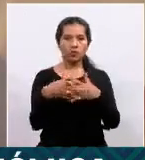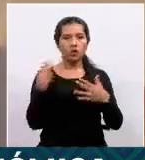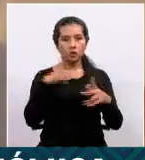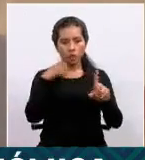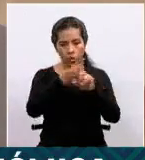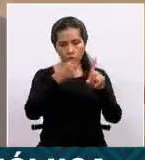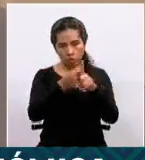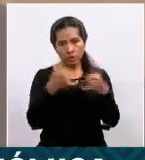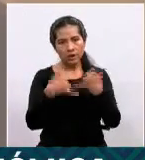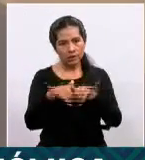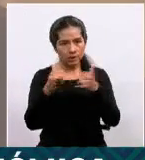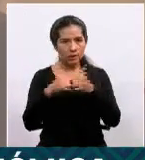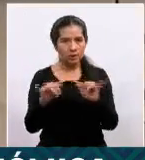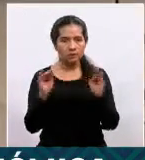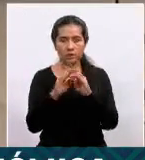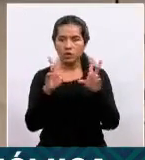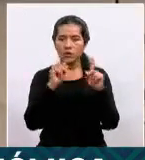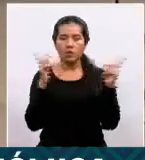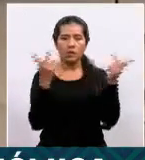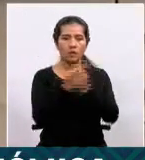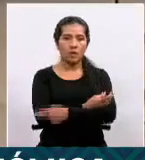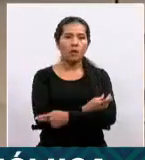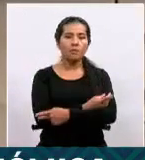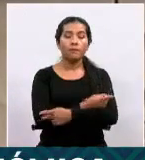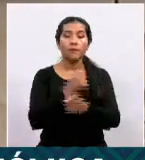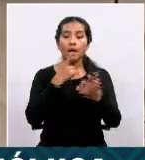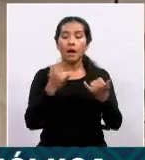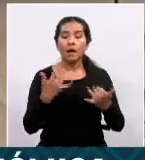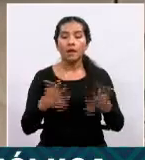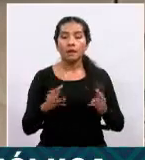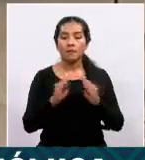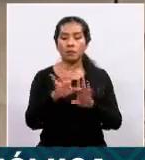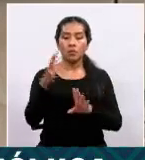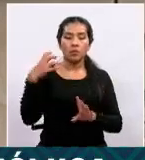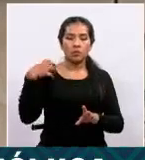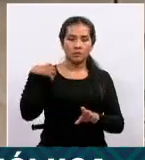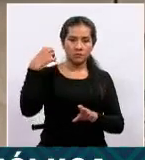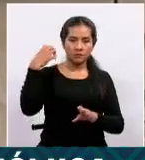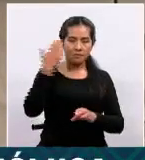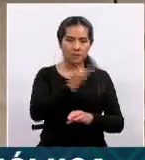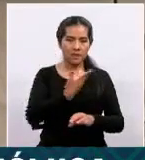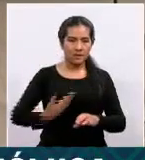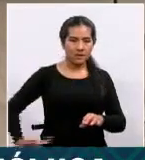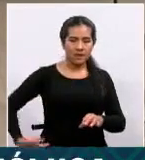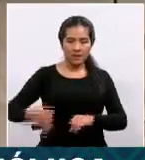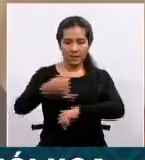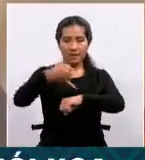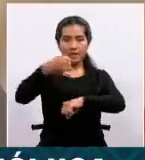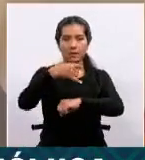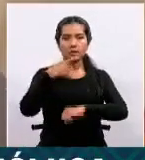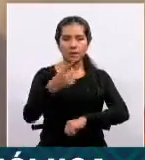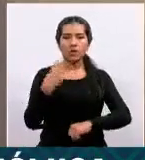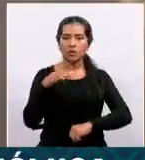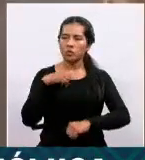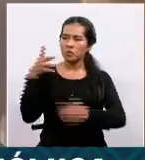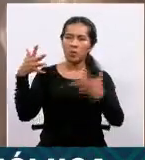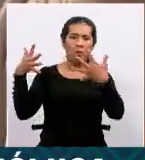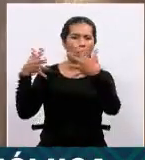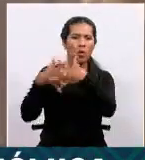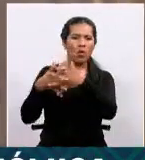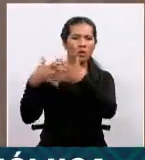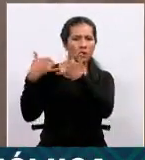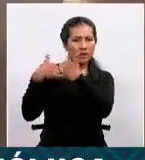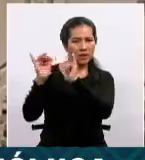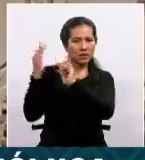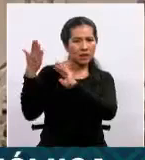seguiremos haciéndolo sin tregua. El mandatario de la isla ha manifestado que el bloqueo es la mejor prueba de que el socialismo